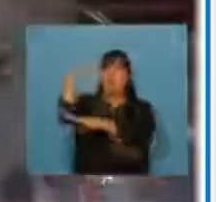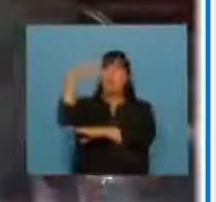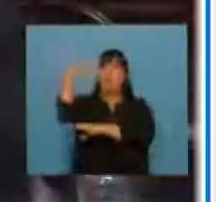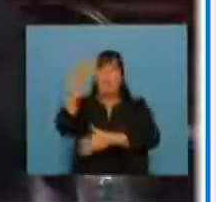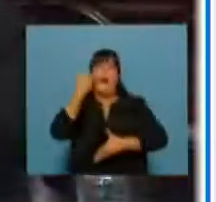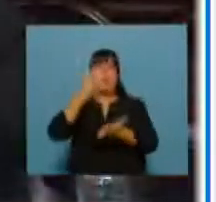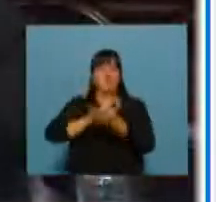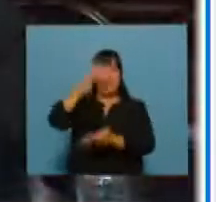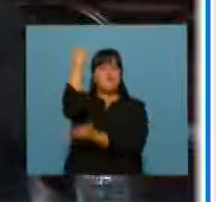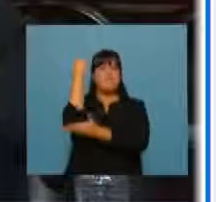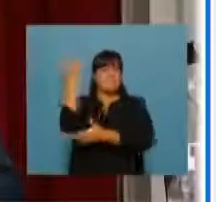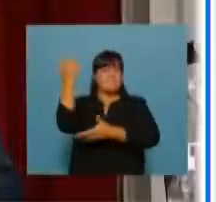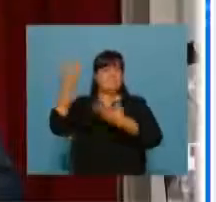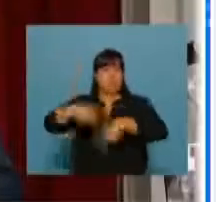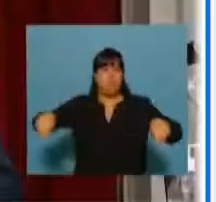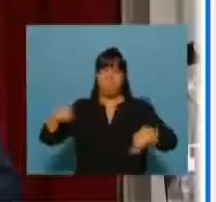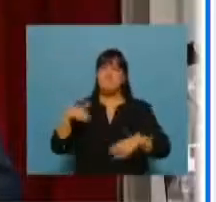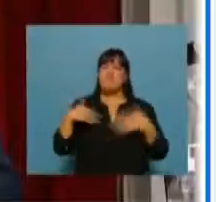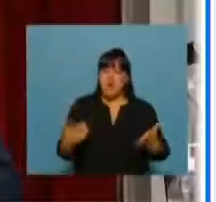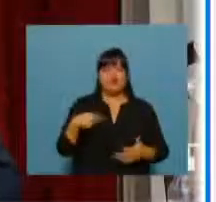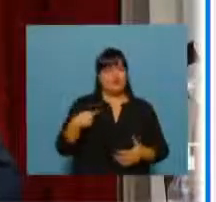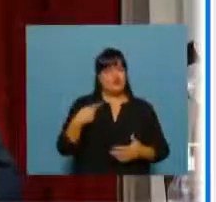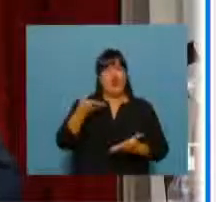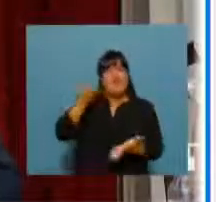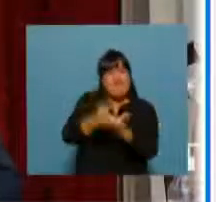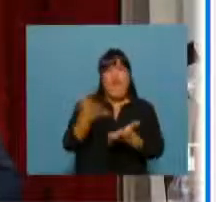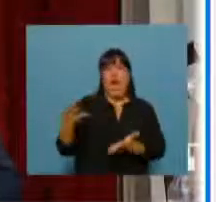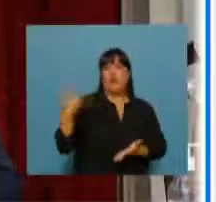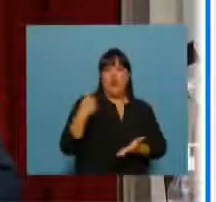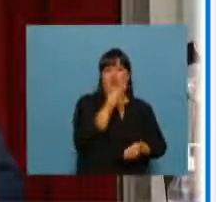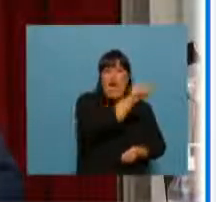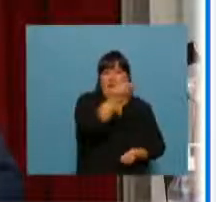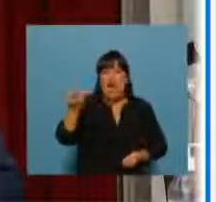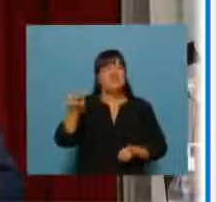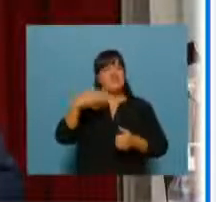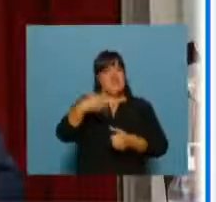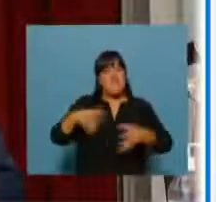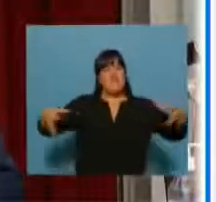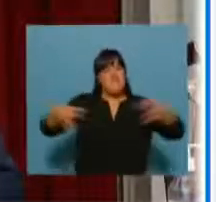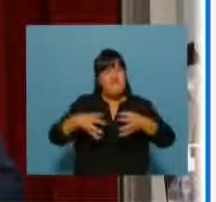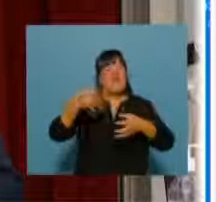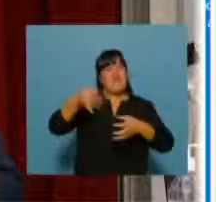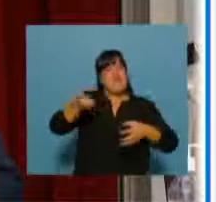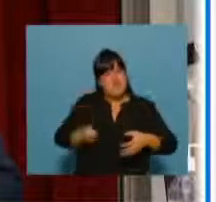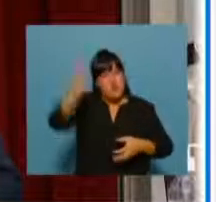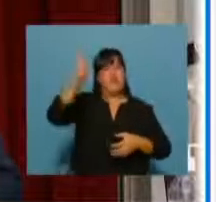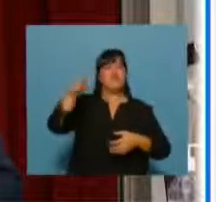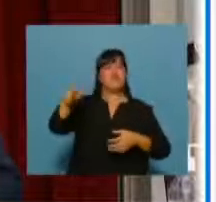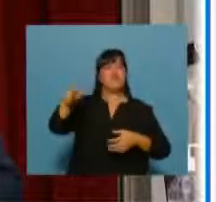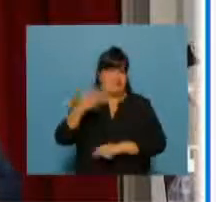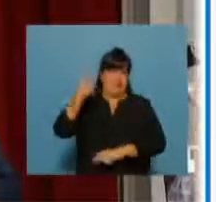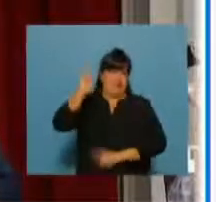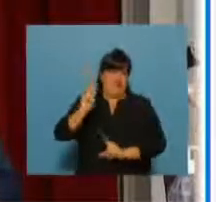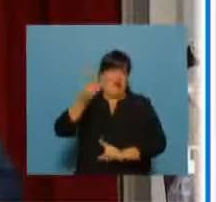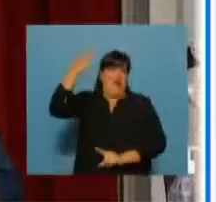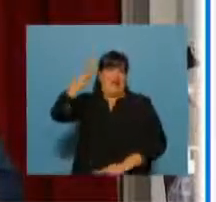por ahí todos digamos se podría haber esperado otro tipo de análisis al tema pero bueno eligió eligió terminarlo de esa